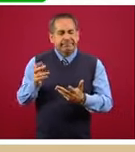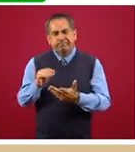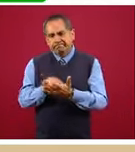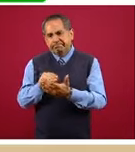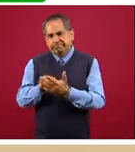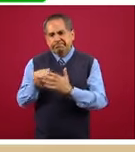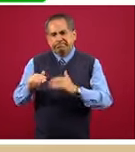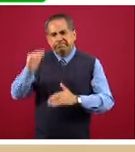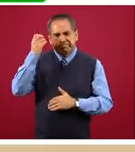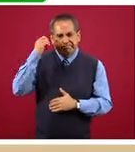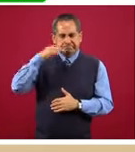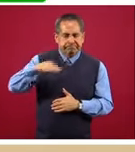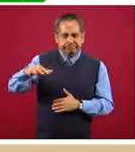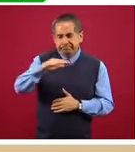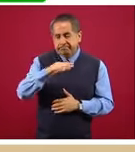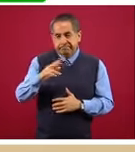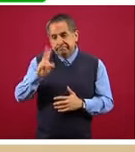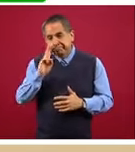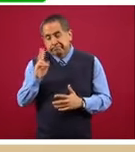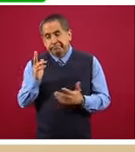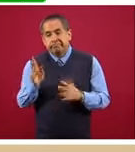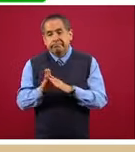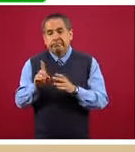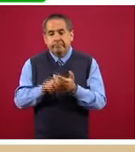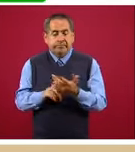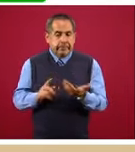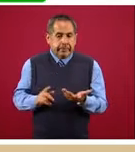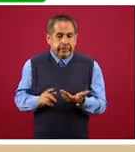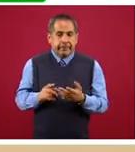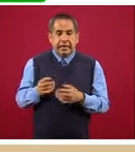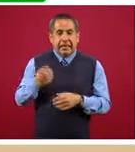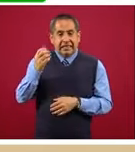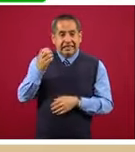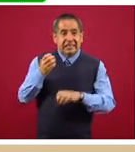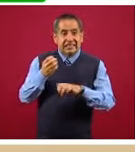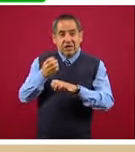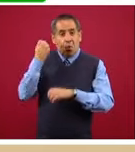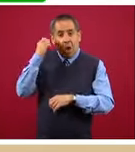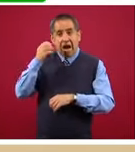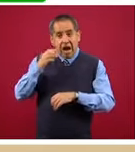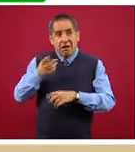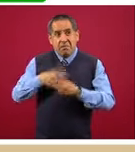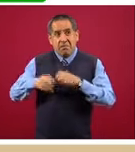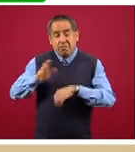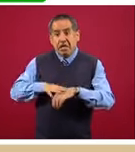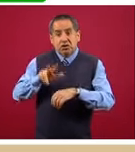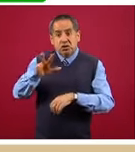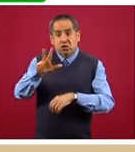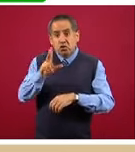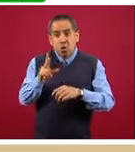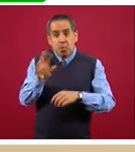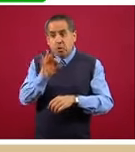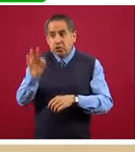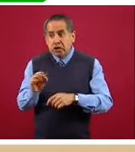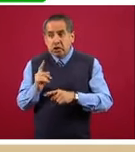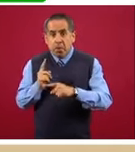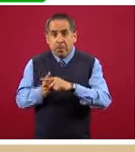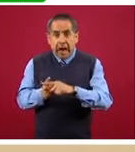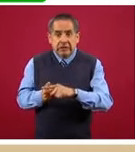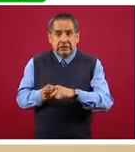constituye en lo que pudiera ser también un rebrote en el estado de Oaxaca, más 18% fue el incremento de las últimas 2